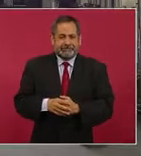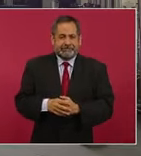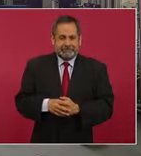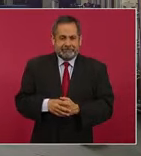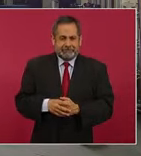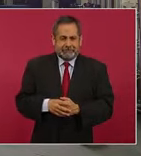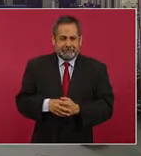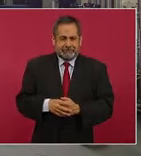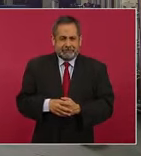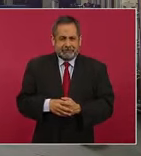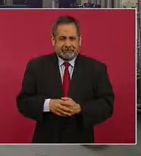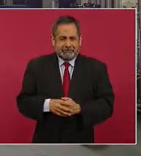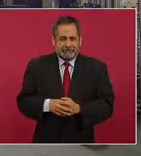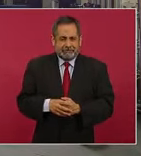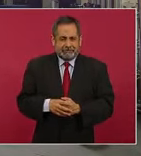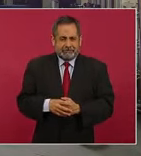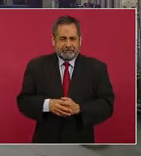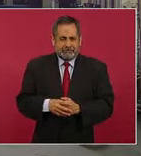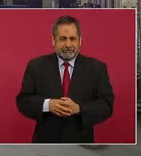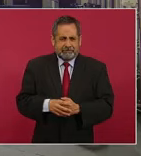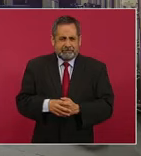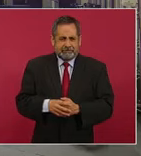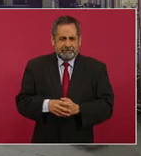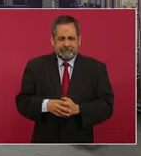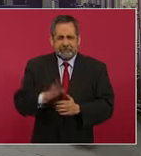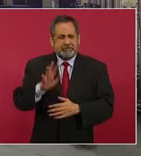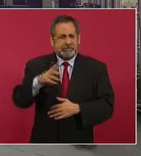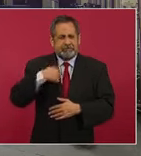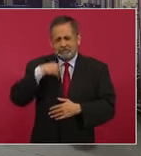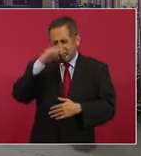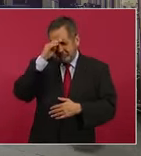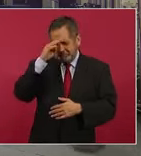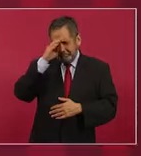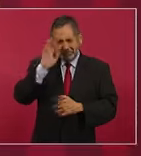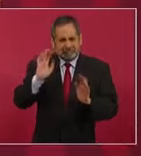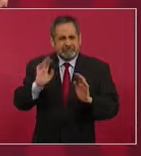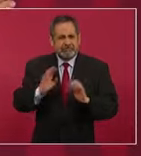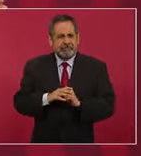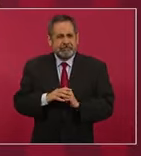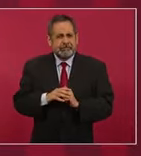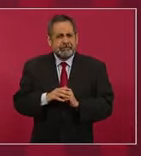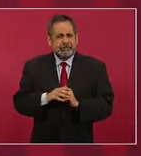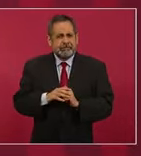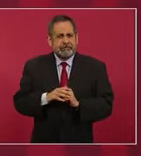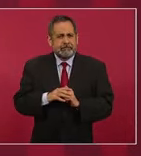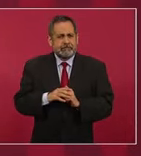¿Mande? No, yo pienso que deberían en uno de los